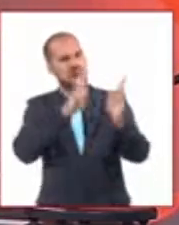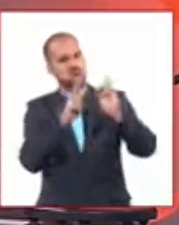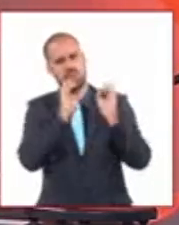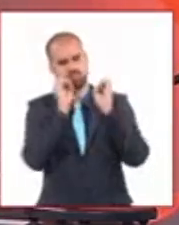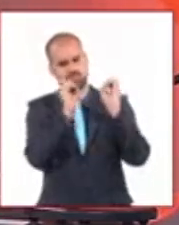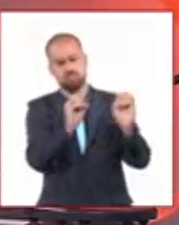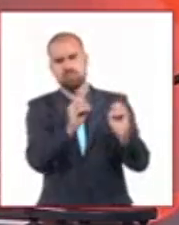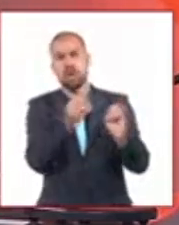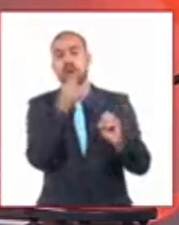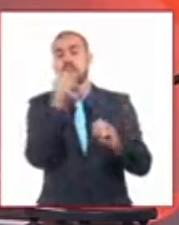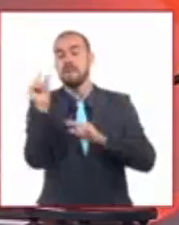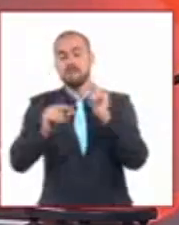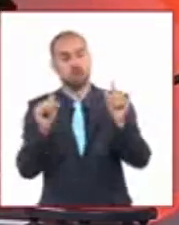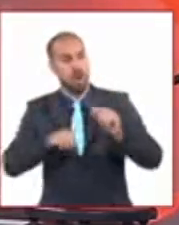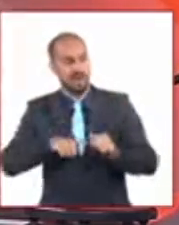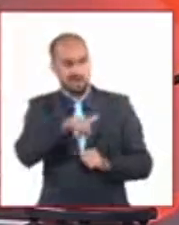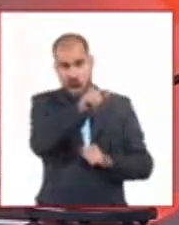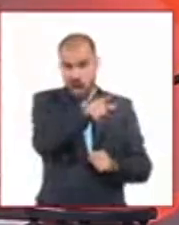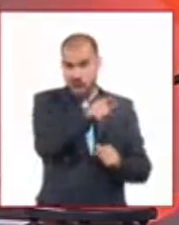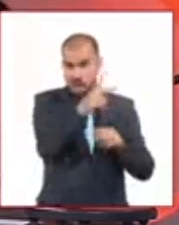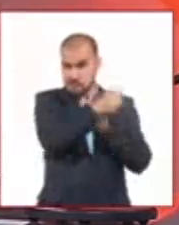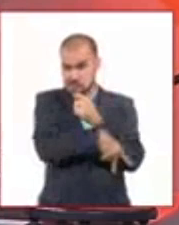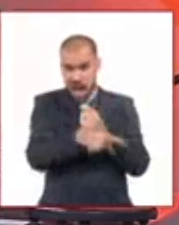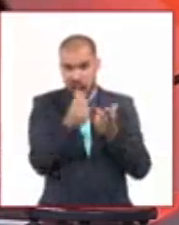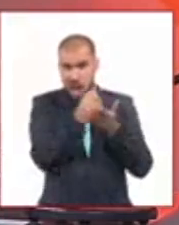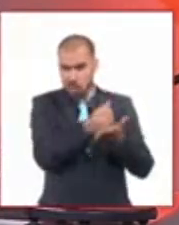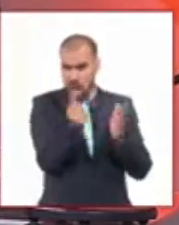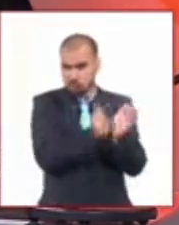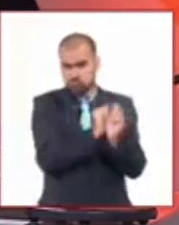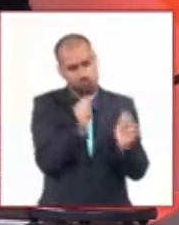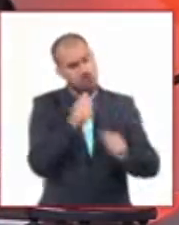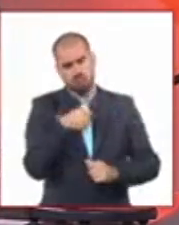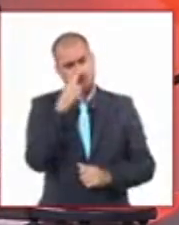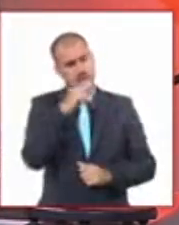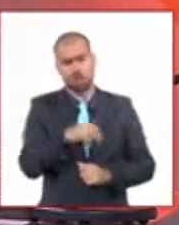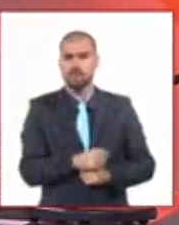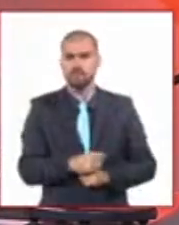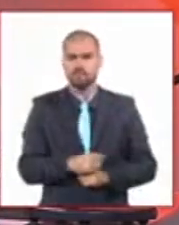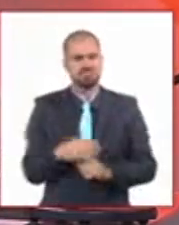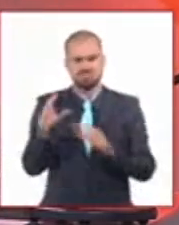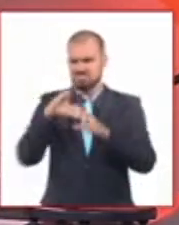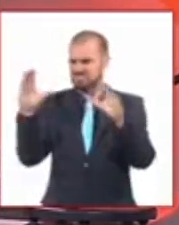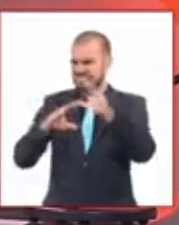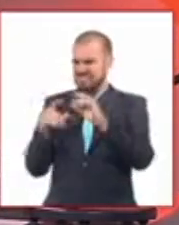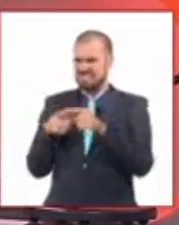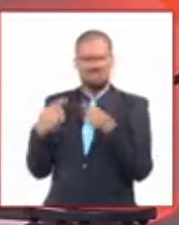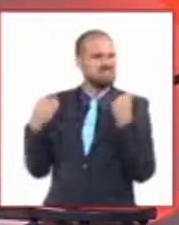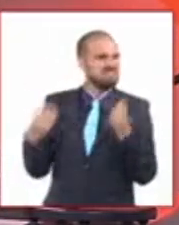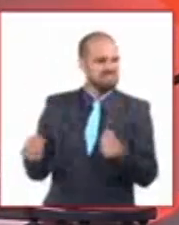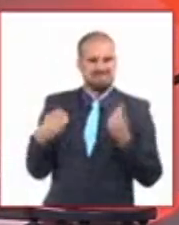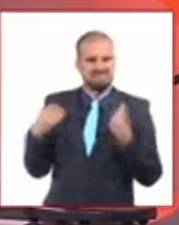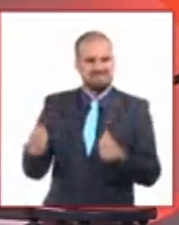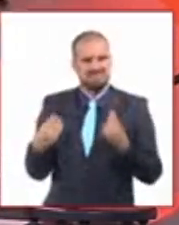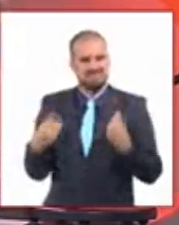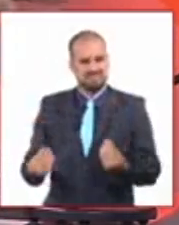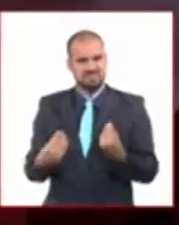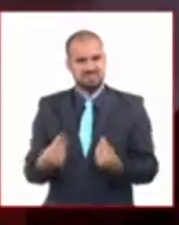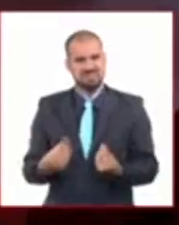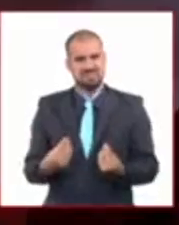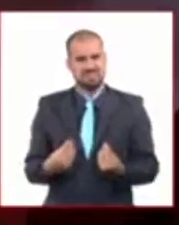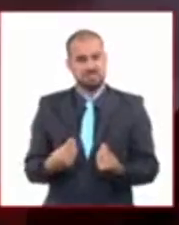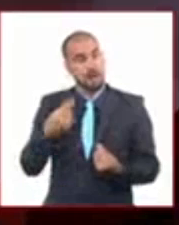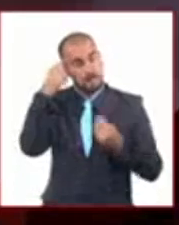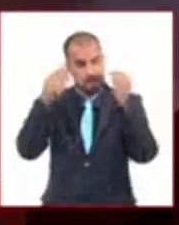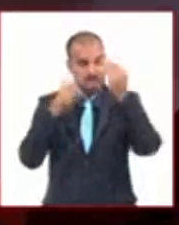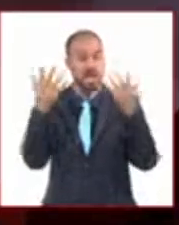viajar nadie a un país terrorista entonces cumbre de las américas para que se preguntaba lópez obrador y creo que puede ser una